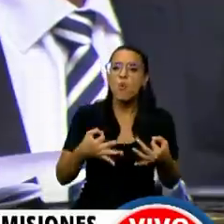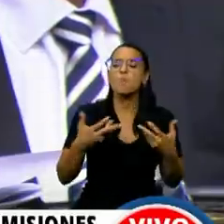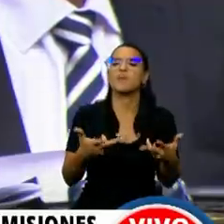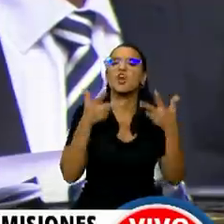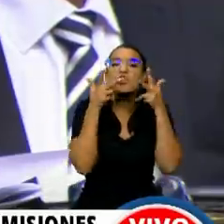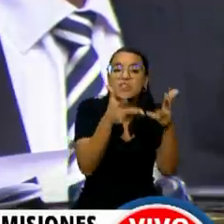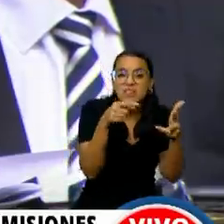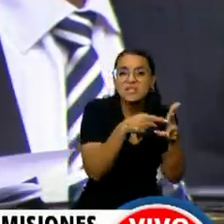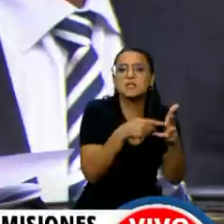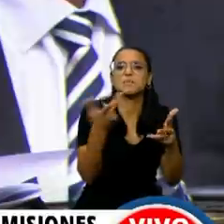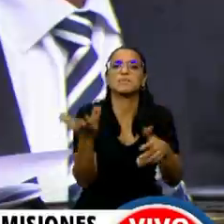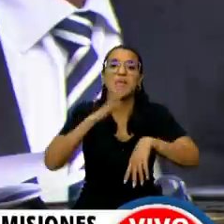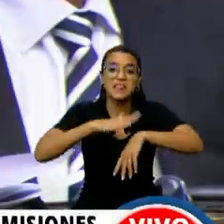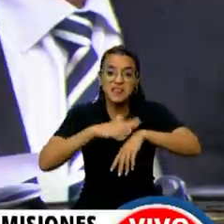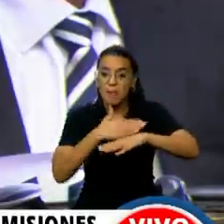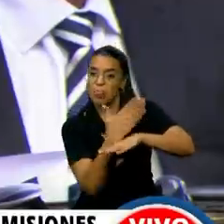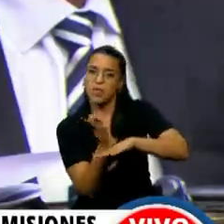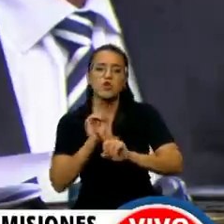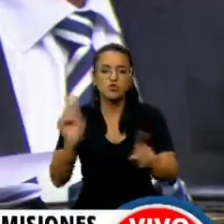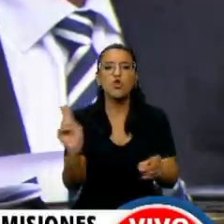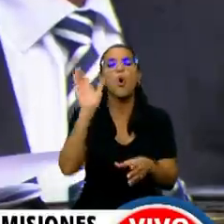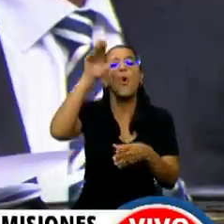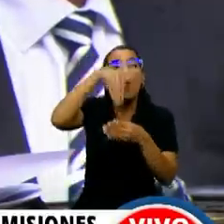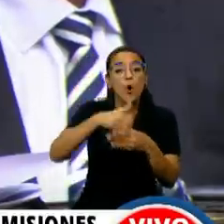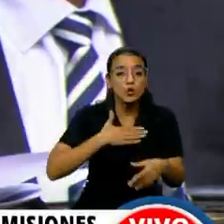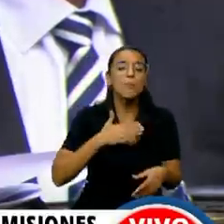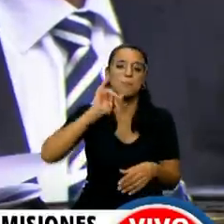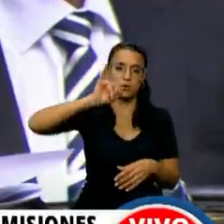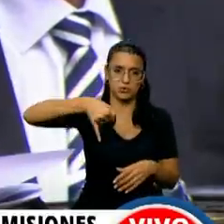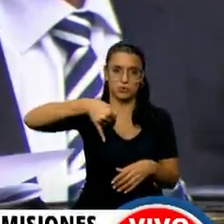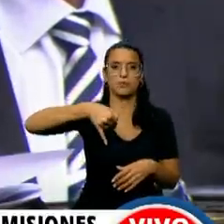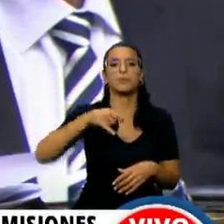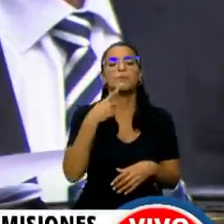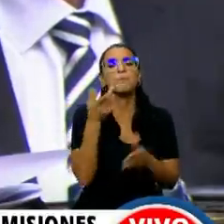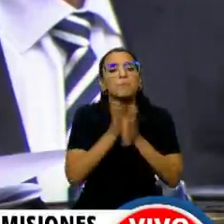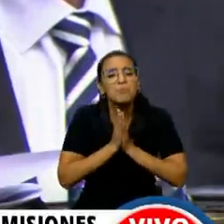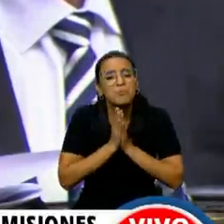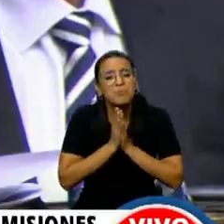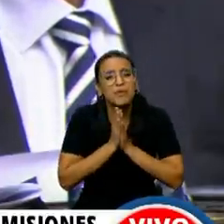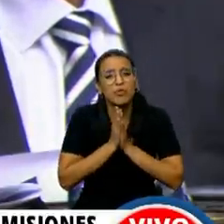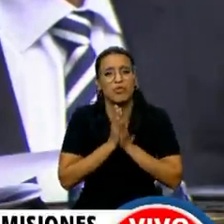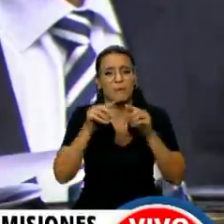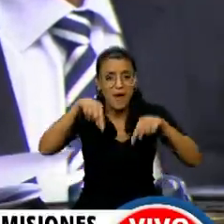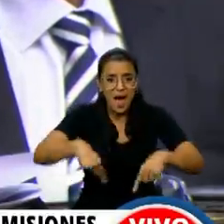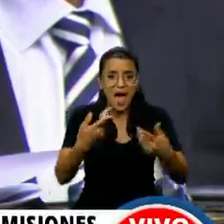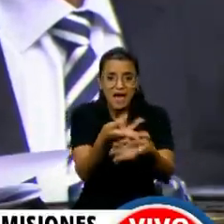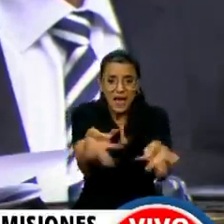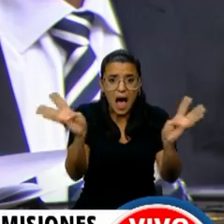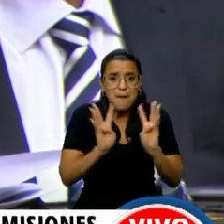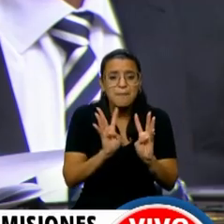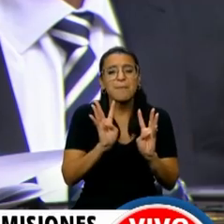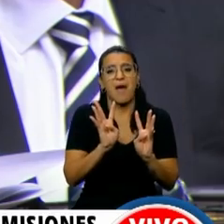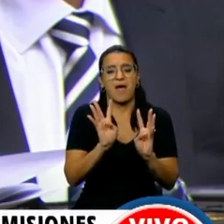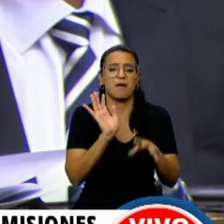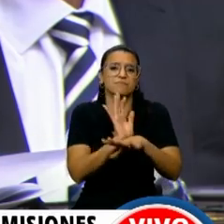empeñada no me voy a exceder del tiempo adelantó mi voto positivo y abogó para que esta cámara la